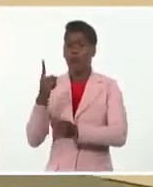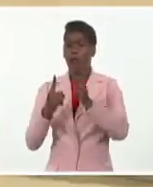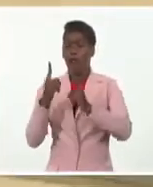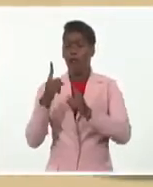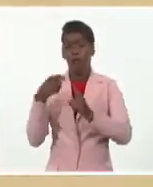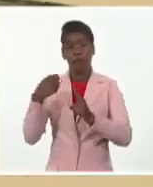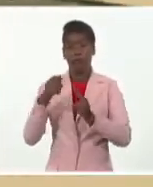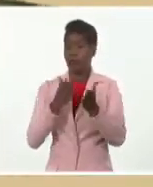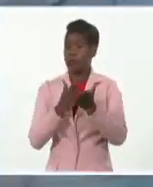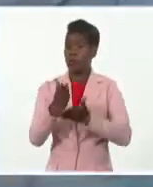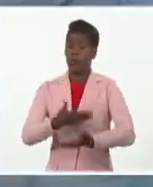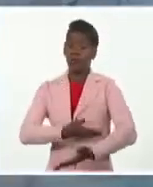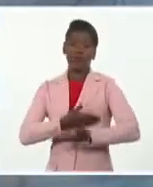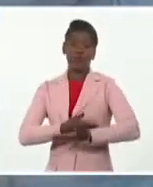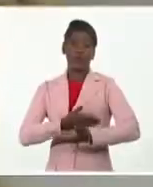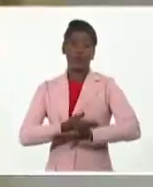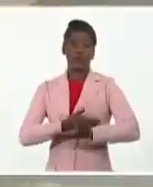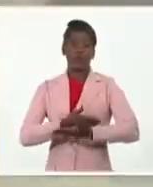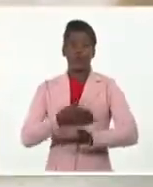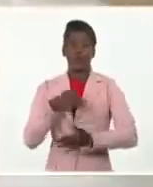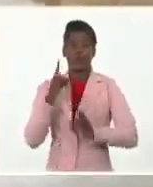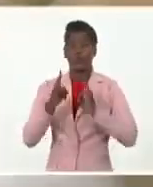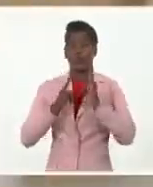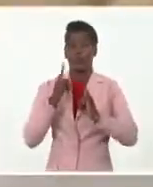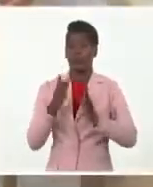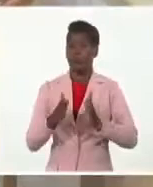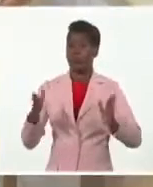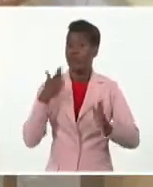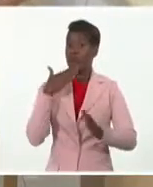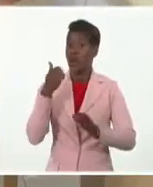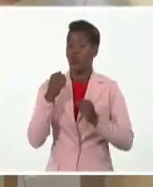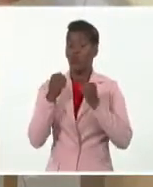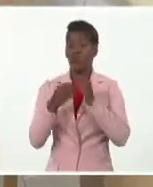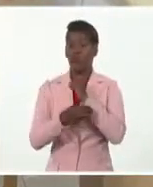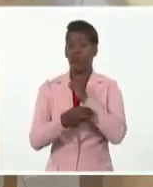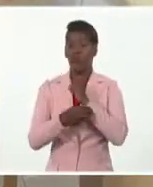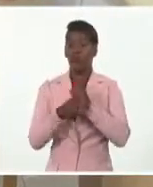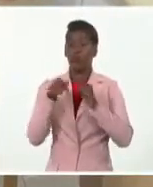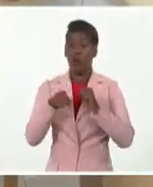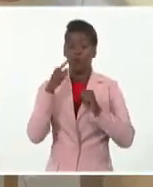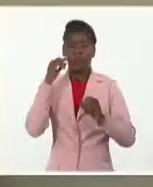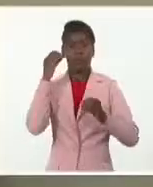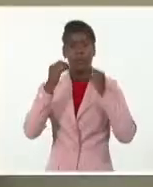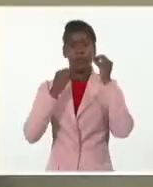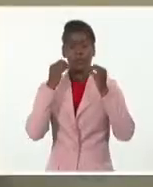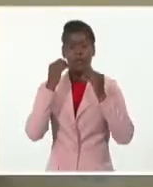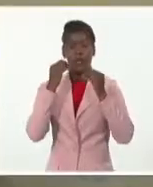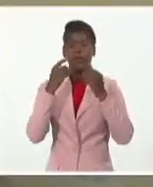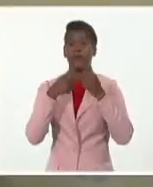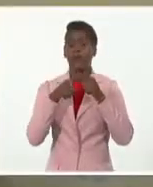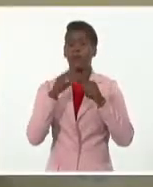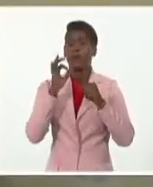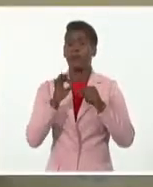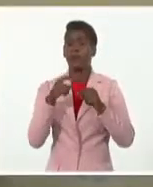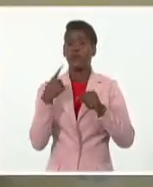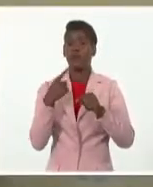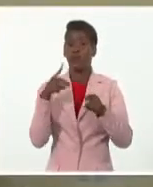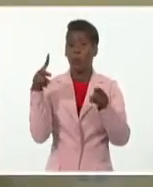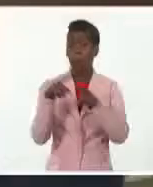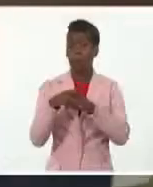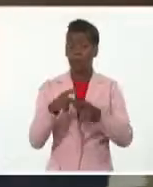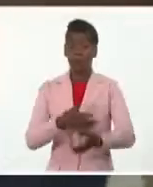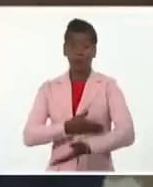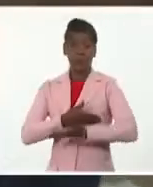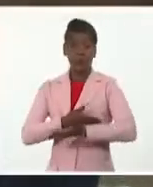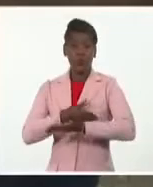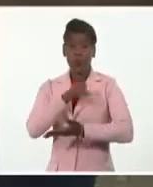a que estén certificadas las vacunas cubanas y entonces la historia será otra. Pero la lactancia materna no se debe suspender y